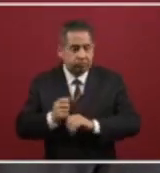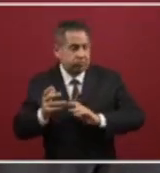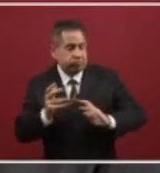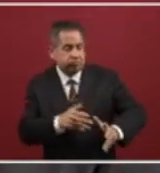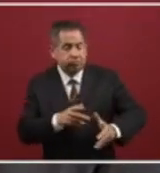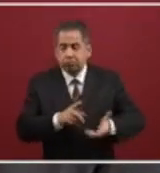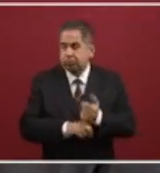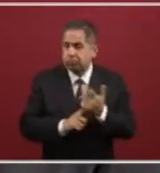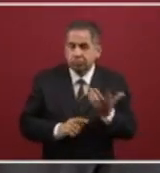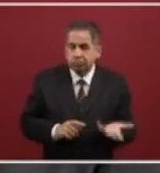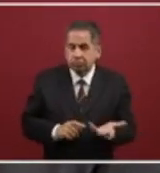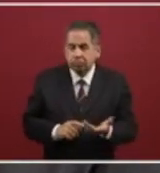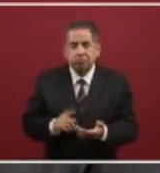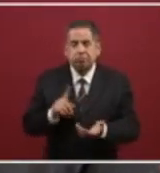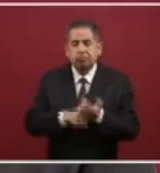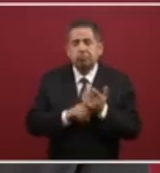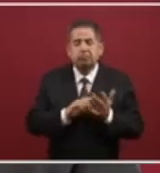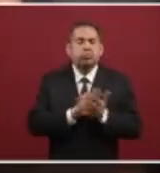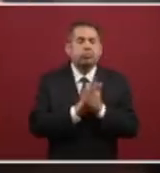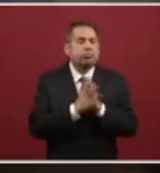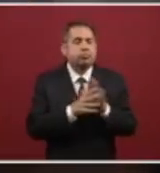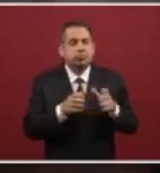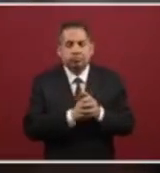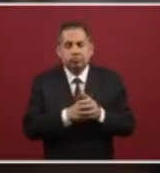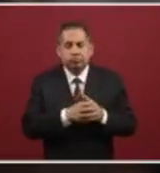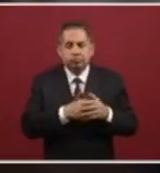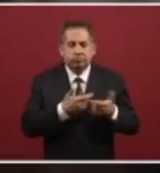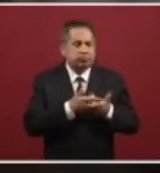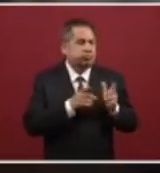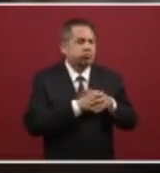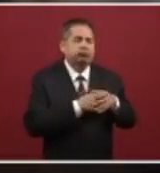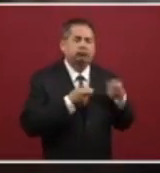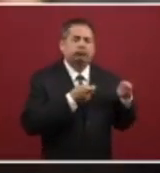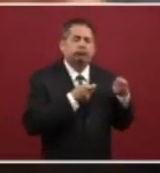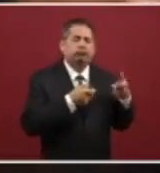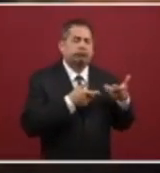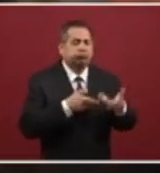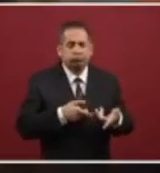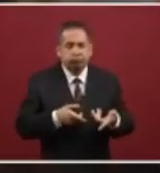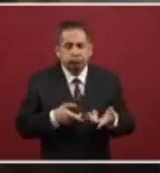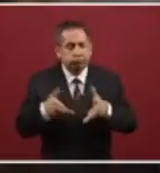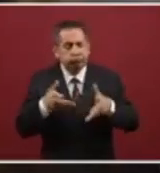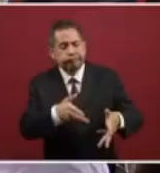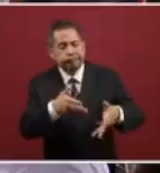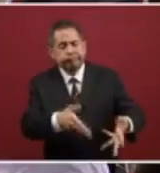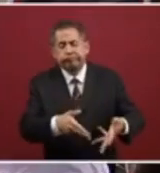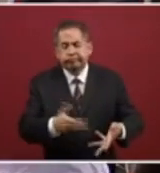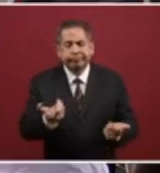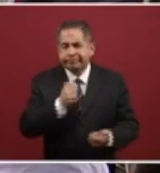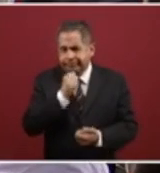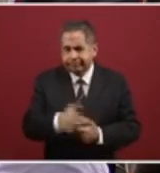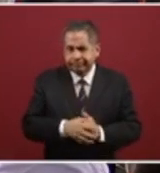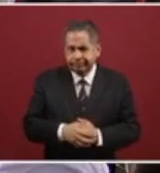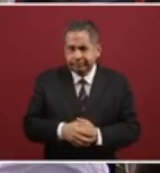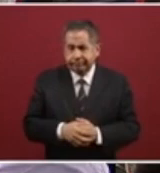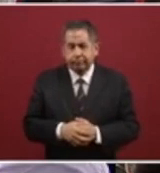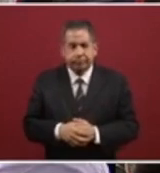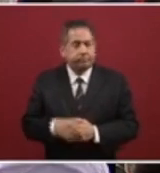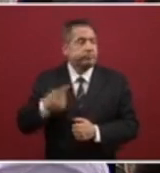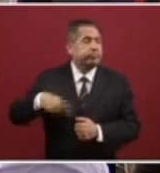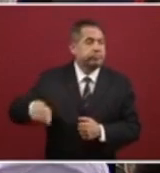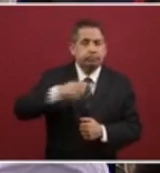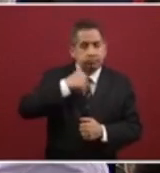colusión de la mafia del poder, en realidad, no se ha llevado a cabo. La ignorancia aquí de